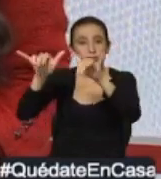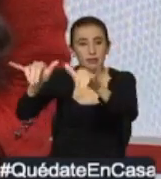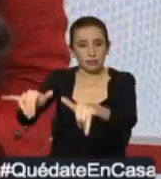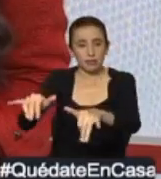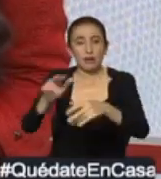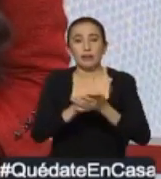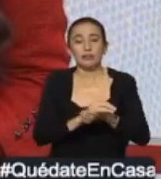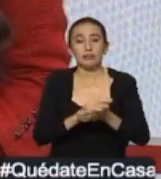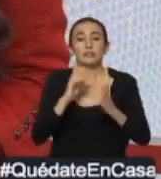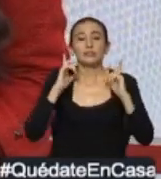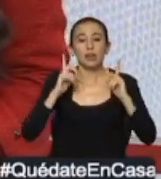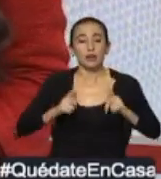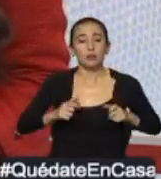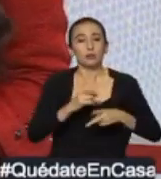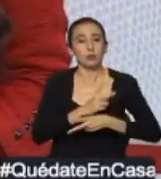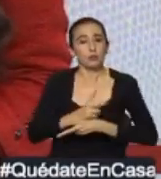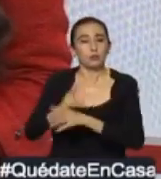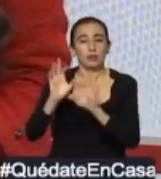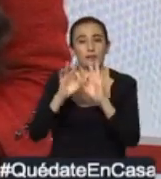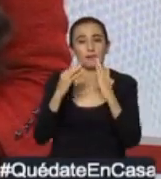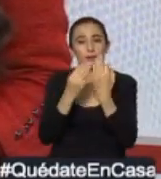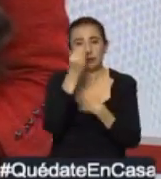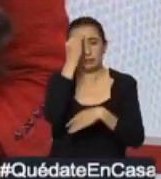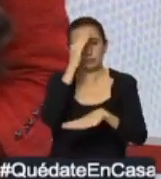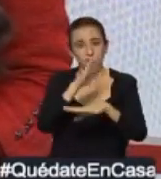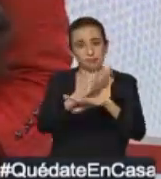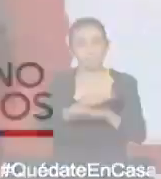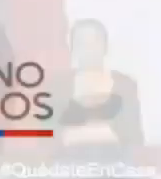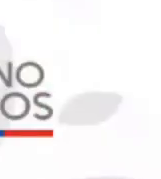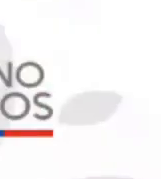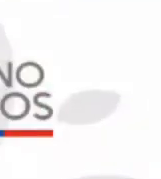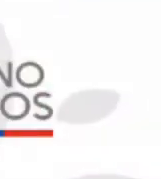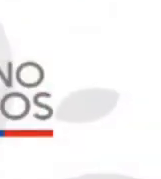su salud y también la de sus seres queridos muy buenas tardes